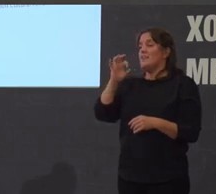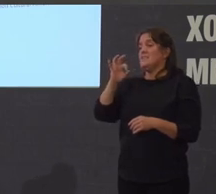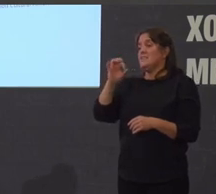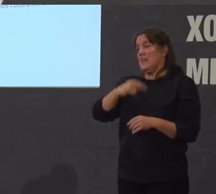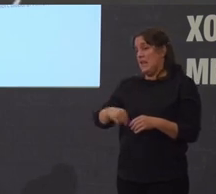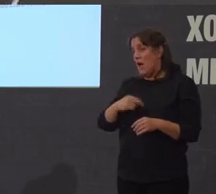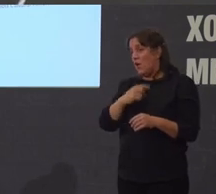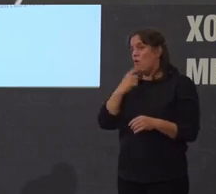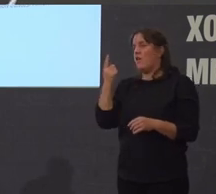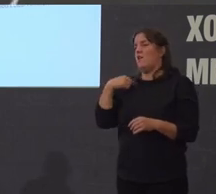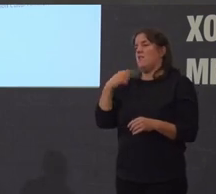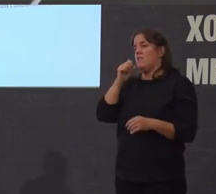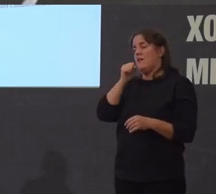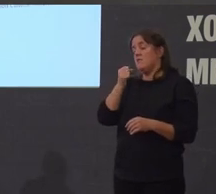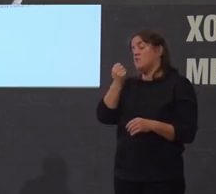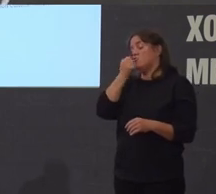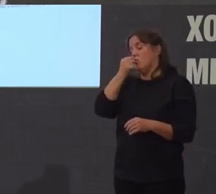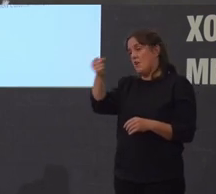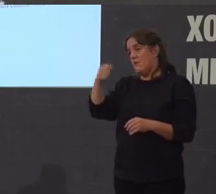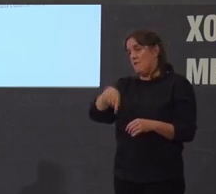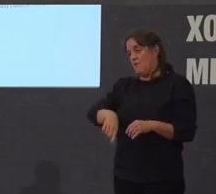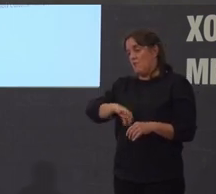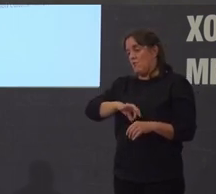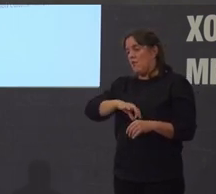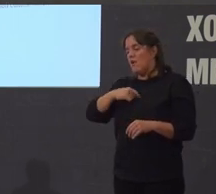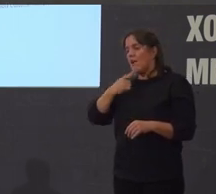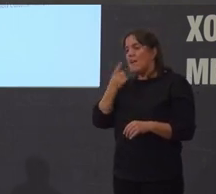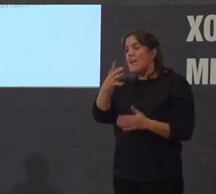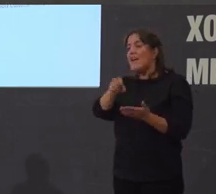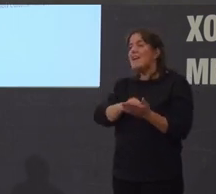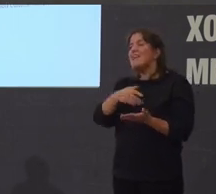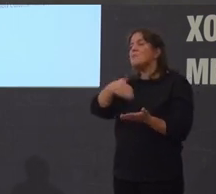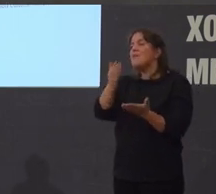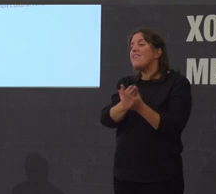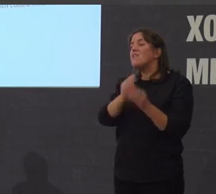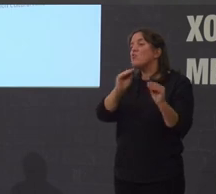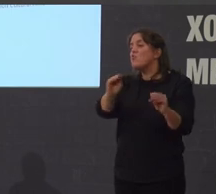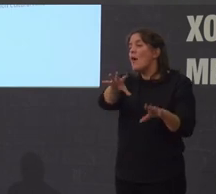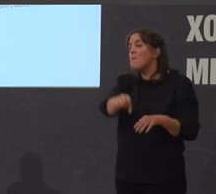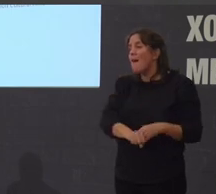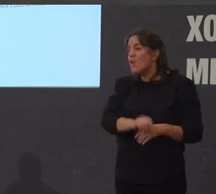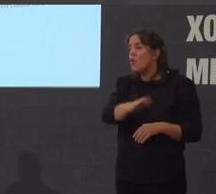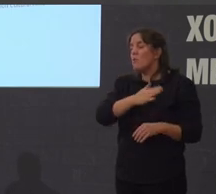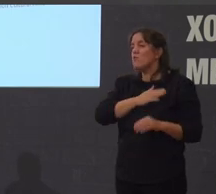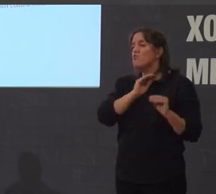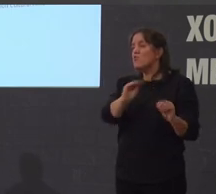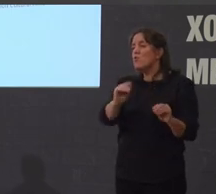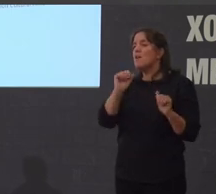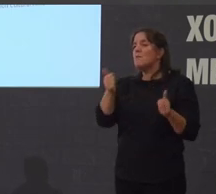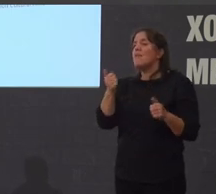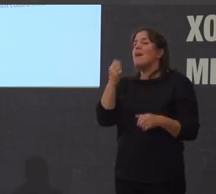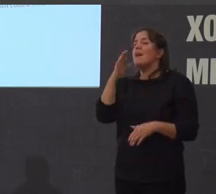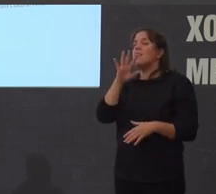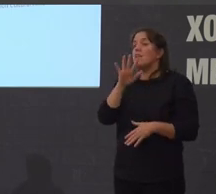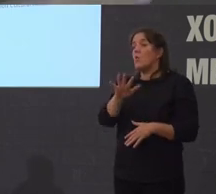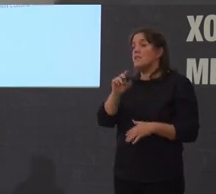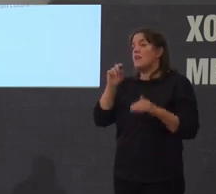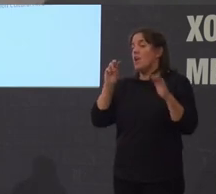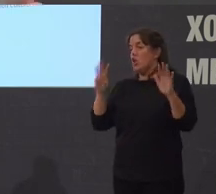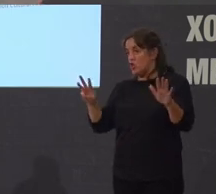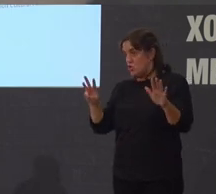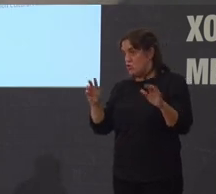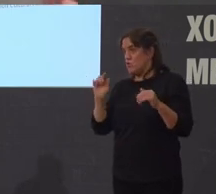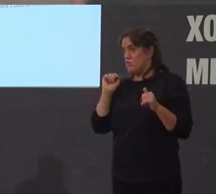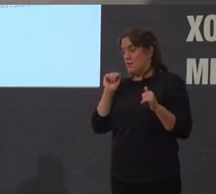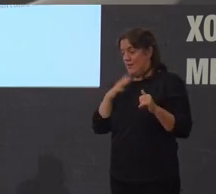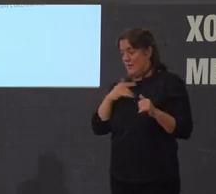socialista pontevedrés o expediente de indulto por el embargo de los bienes iniciase 1958 tienen que ver